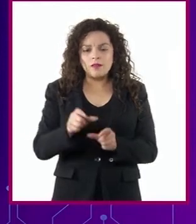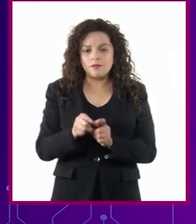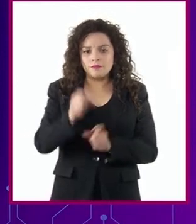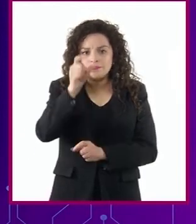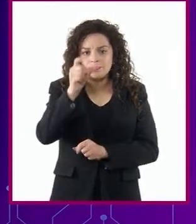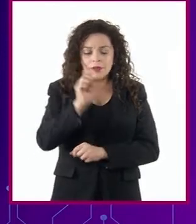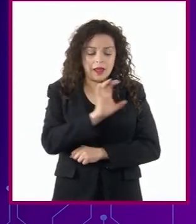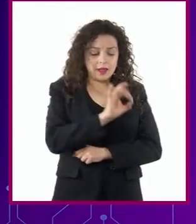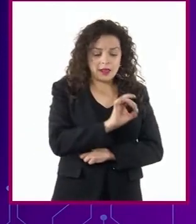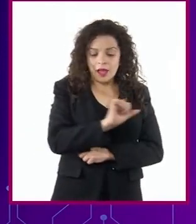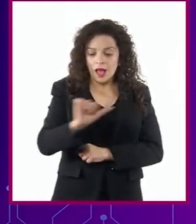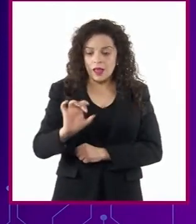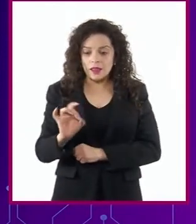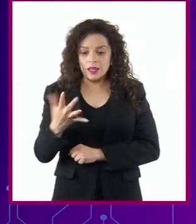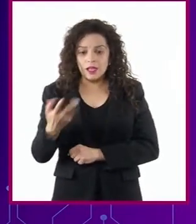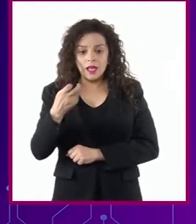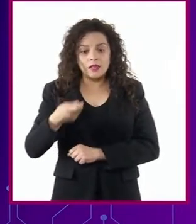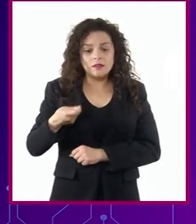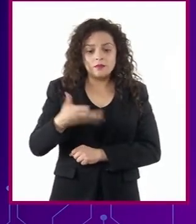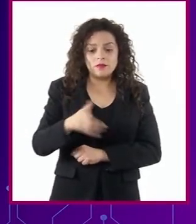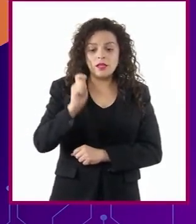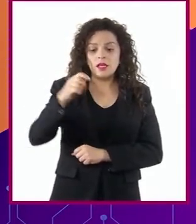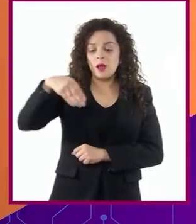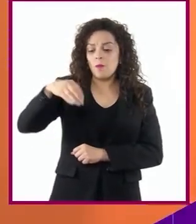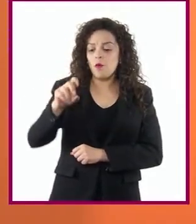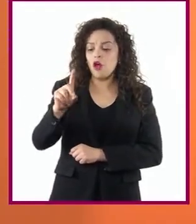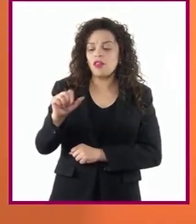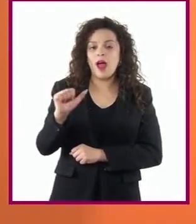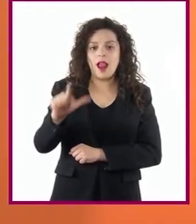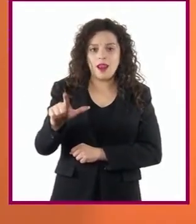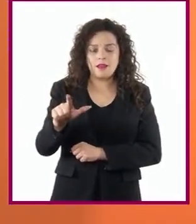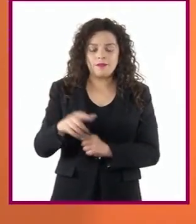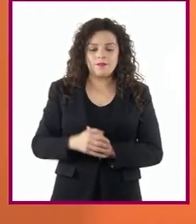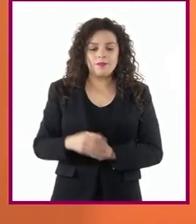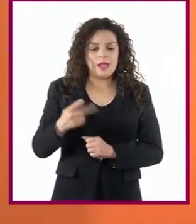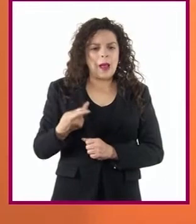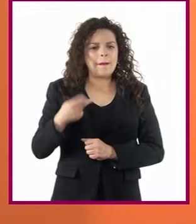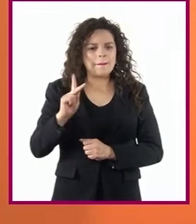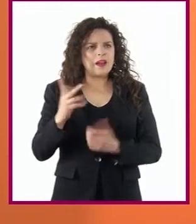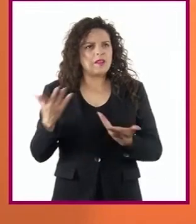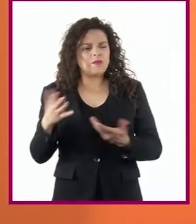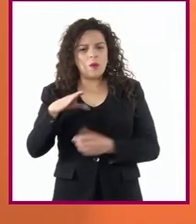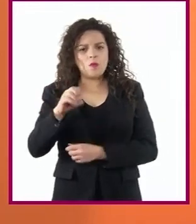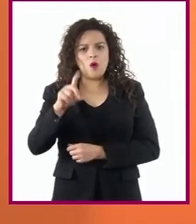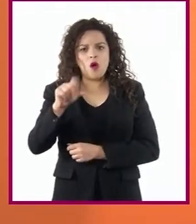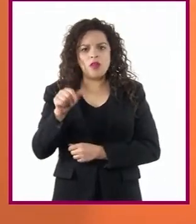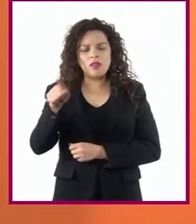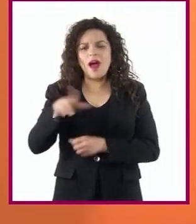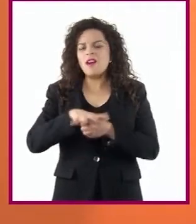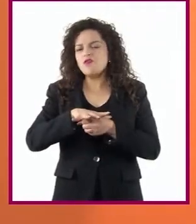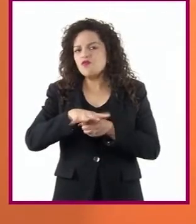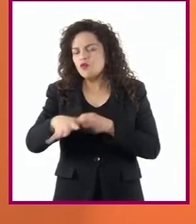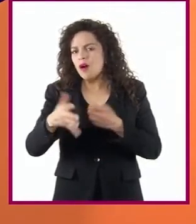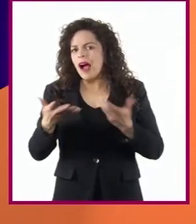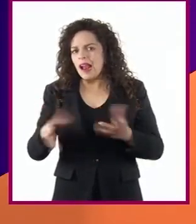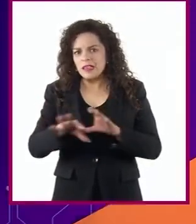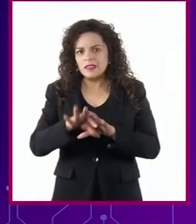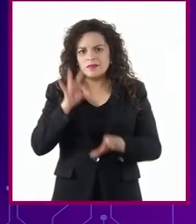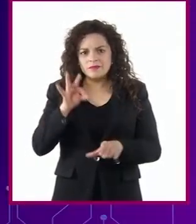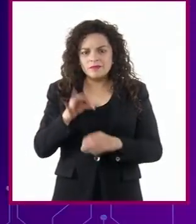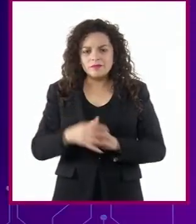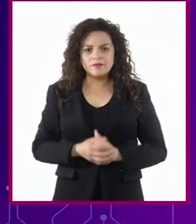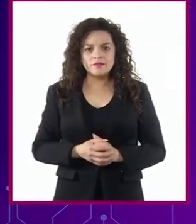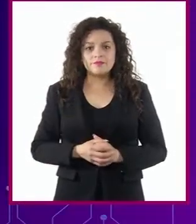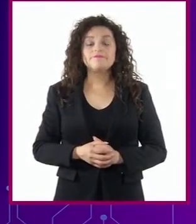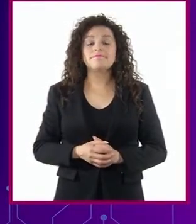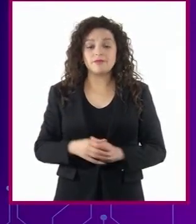35. A este se le llama intervalo modal. Pero entonces, ¿cuál es la moda en esta distribución de frecuencias? La moda